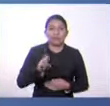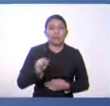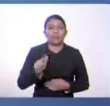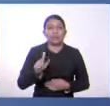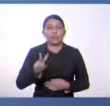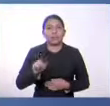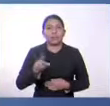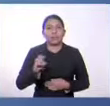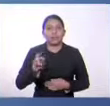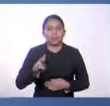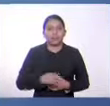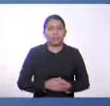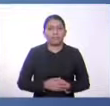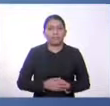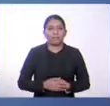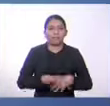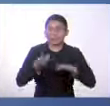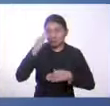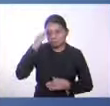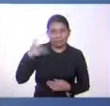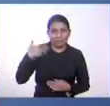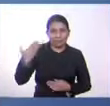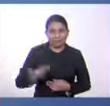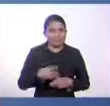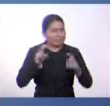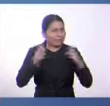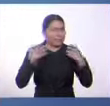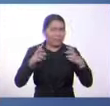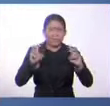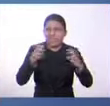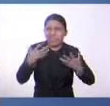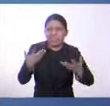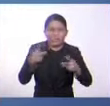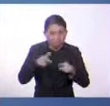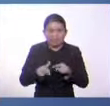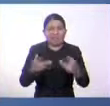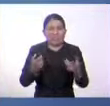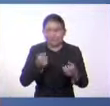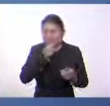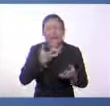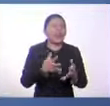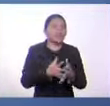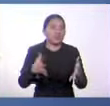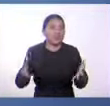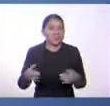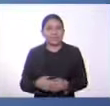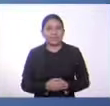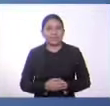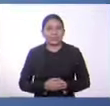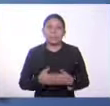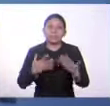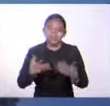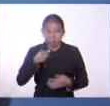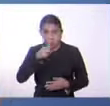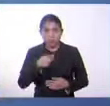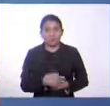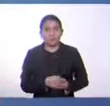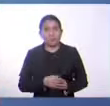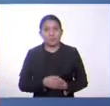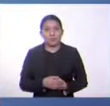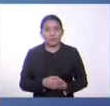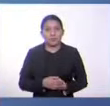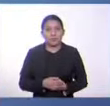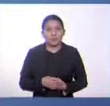estar con nosotros. Candy, muchas gracias. Se nos quedan en el tintero varias cosas, pero queremos pedirles de que nos manden también en